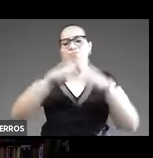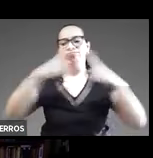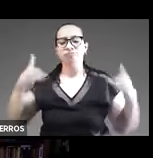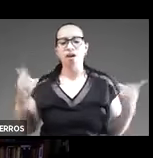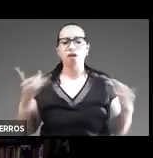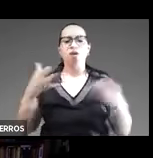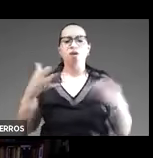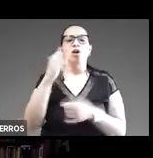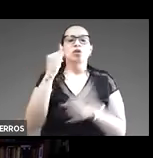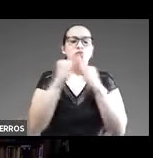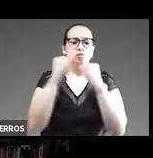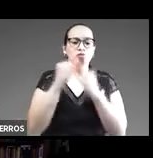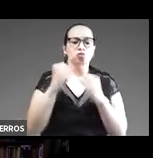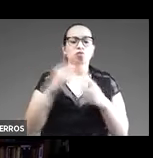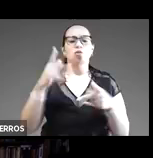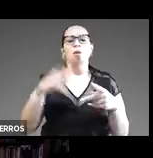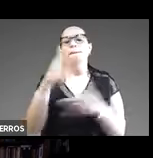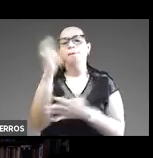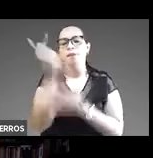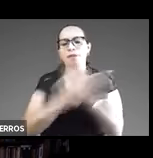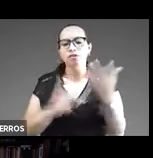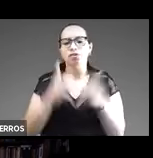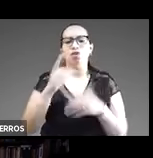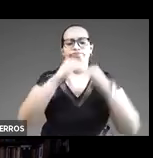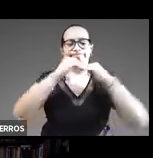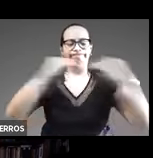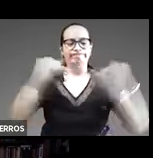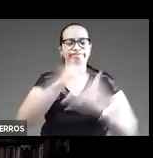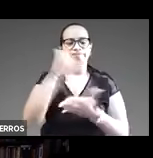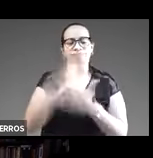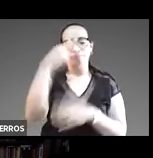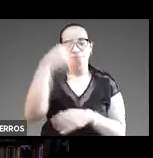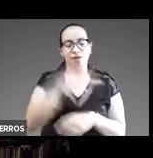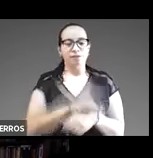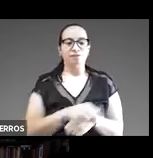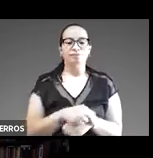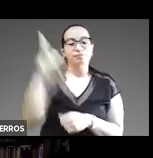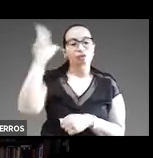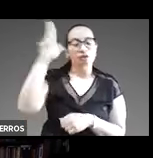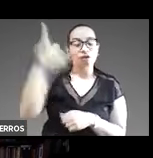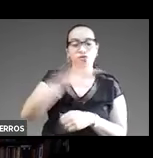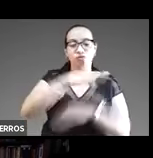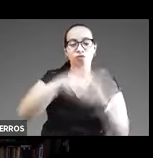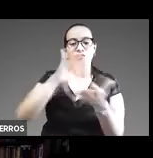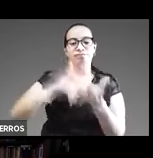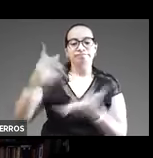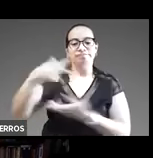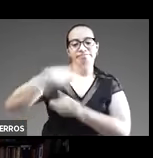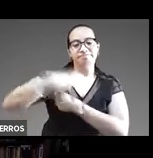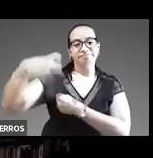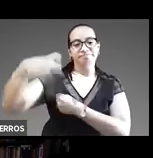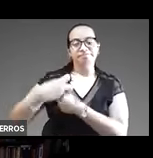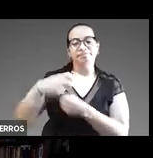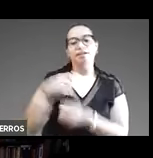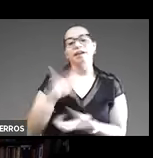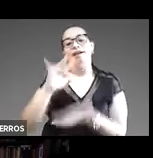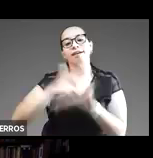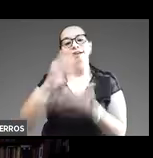y Prospectiva de la Ciudad de México. ¿Cómo estás, Hola a Patricio? todos. Gracias por la invitación. Muchas gracias a los tres